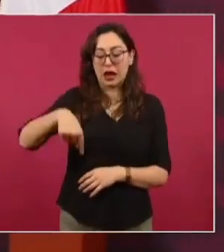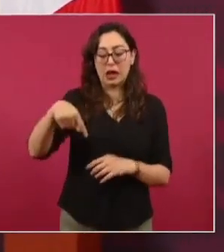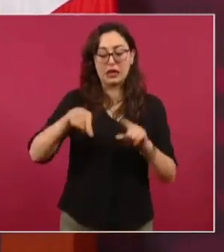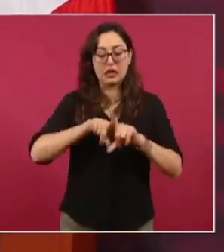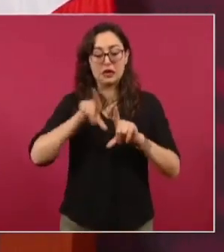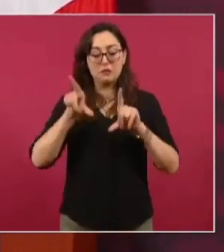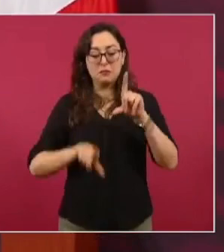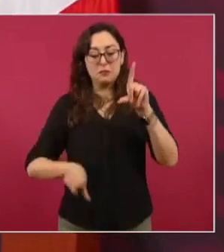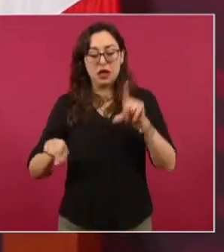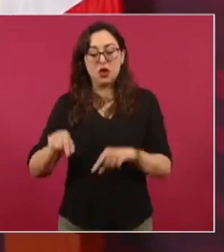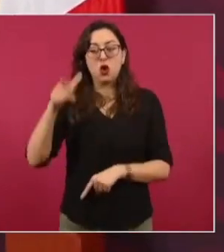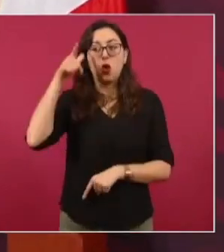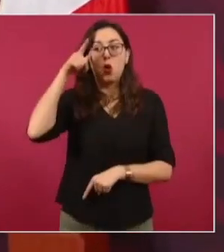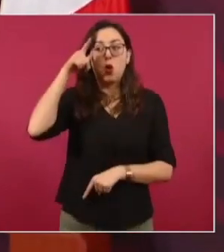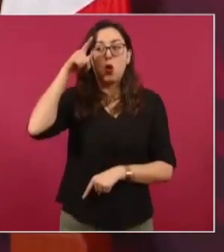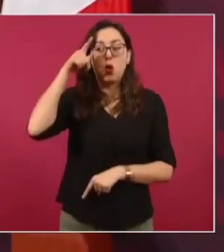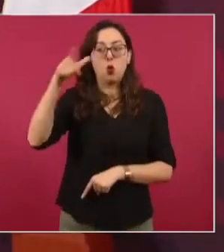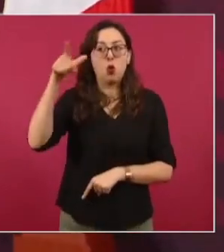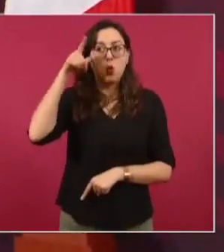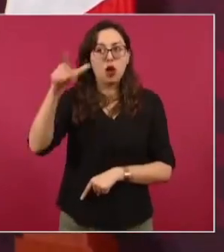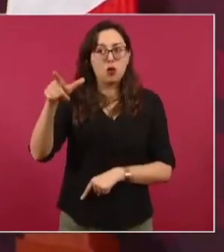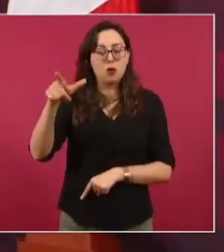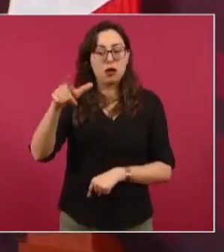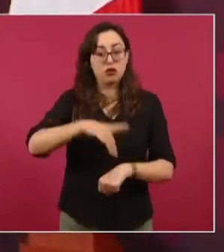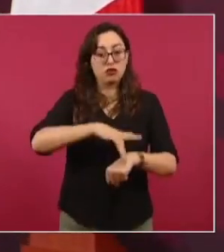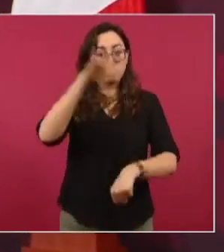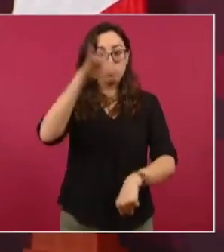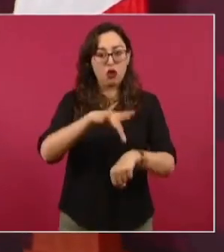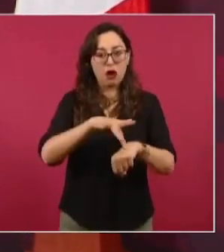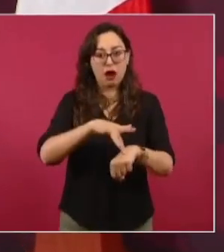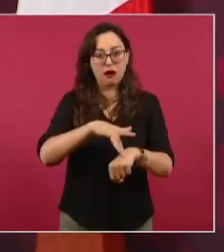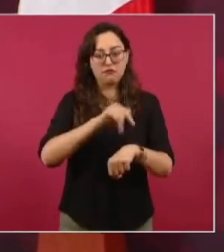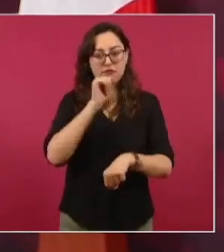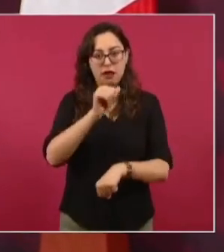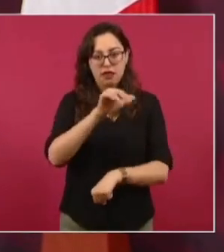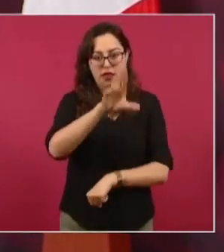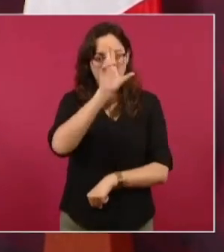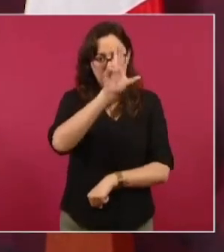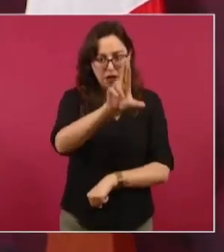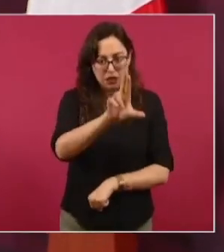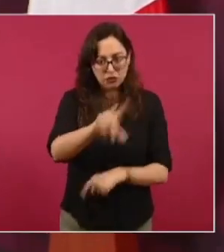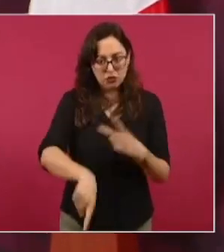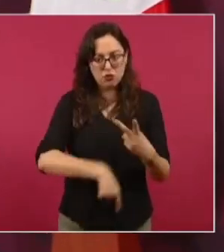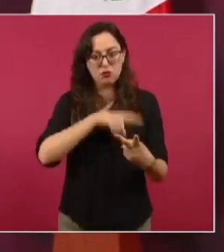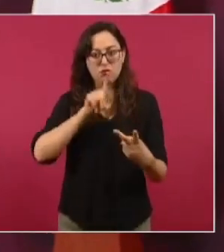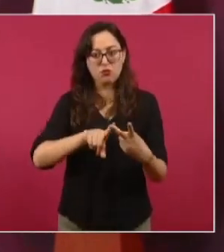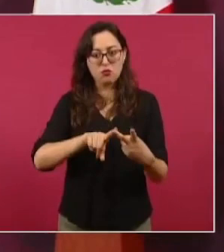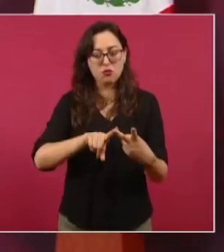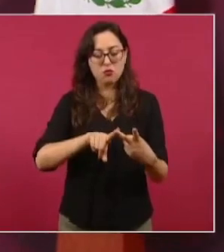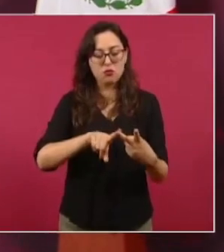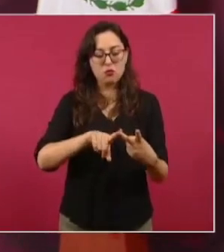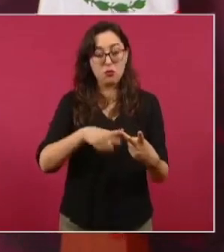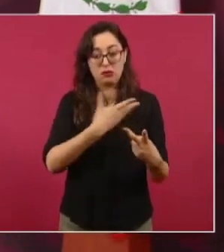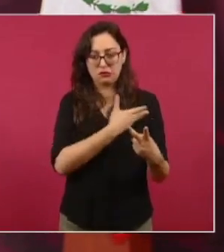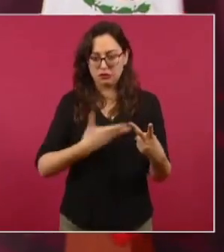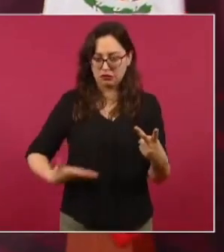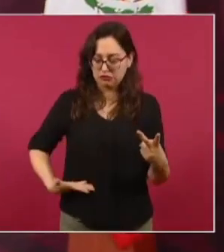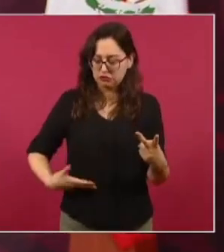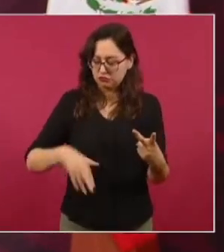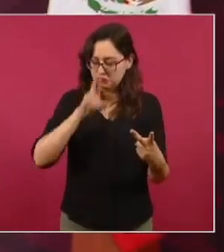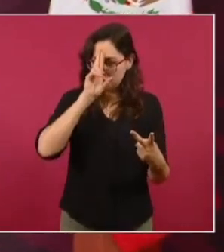ni al ejército ni al presidente cosas así ¿no? pero era